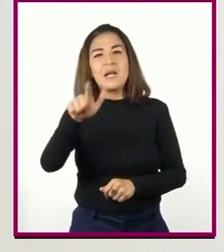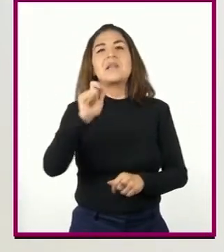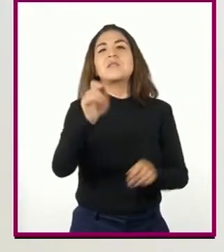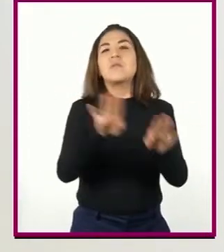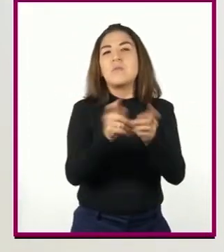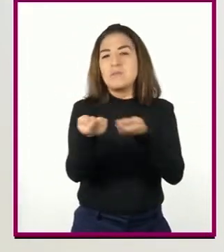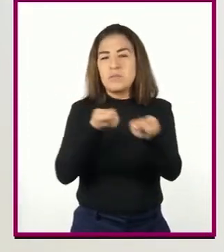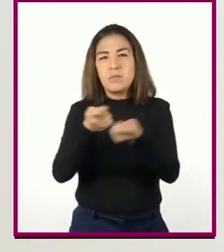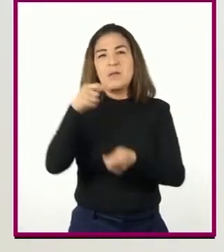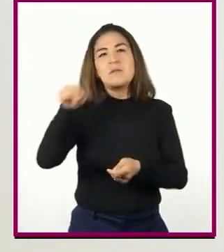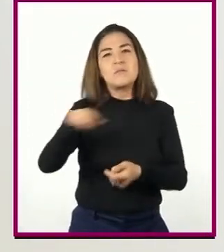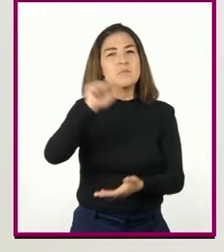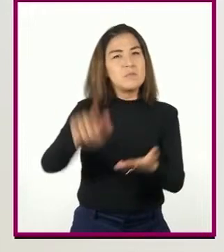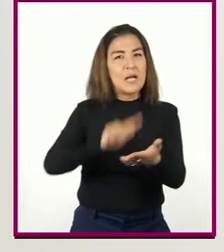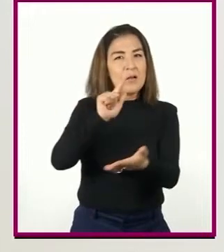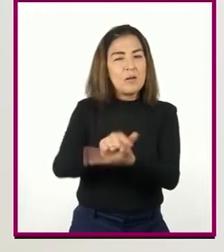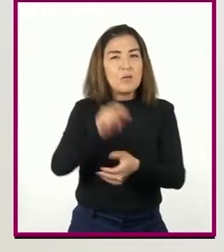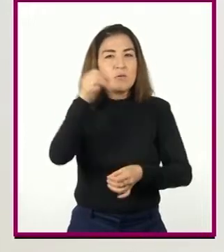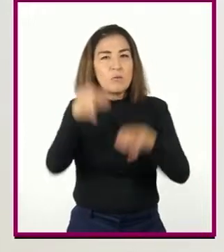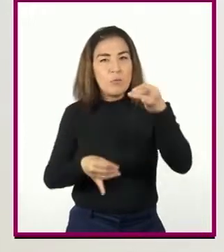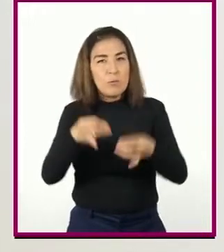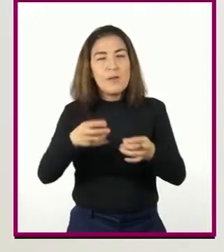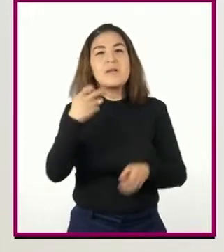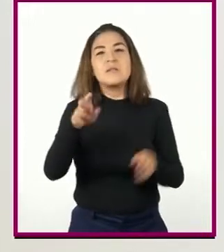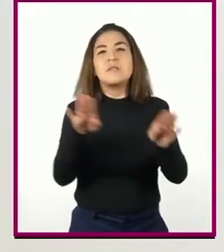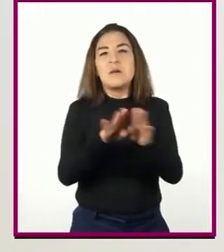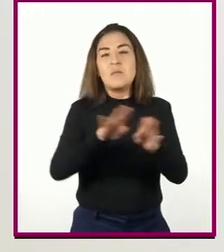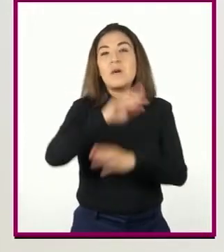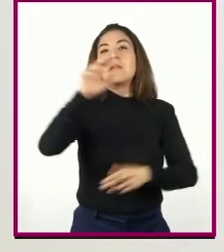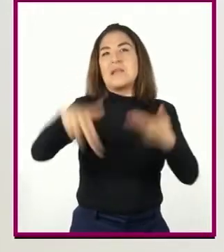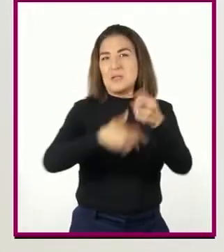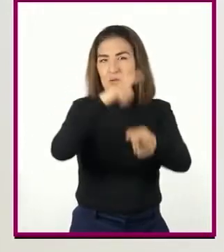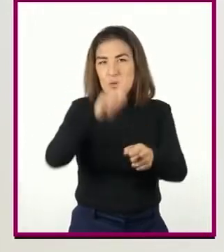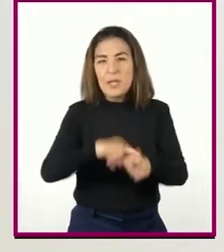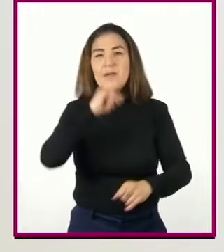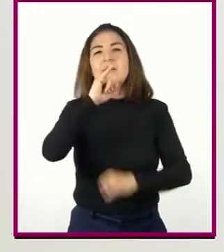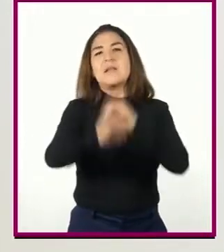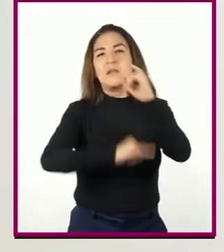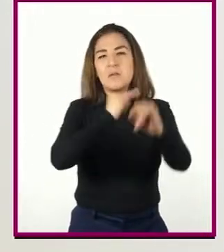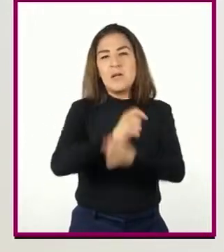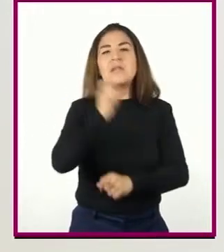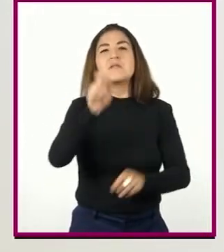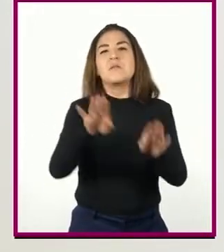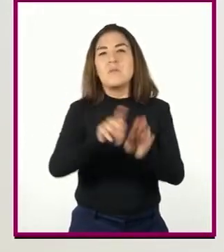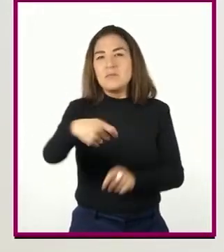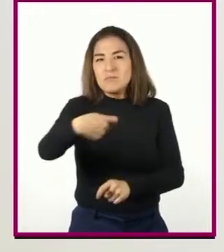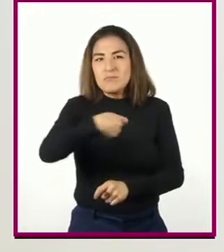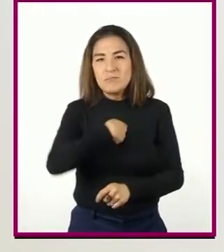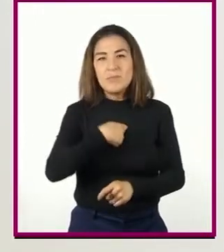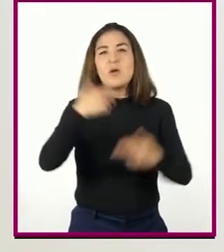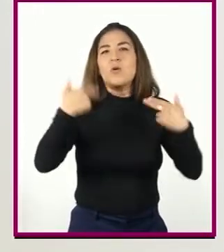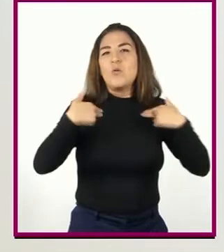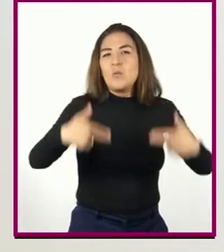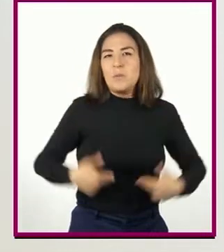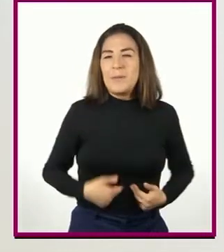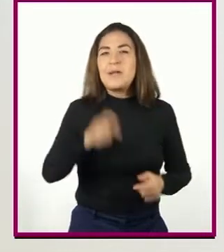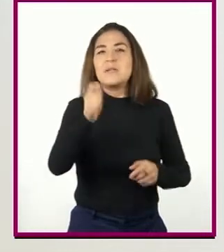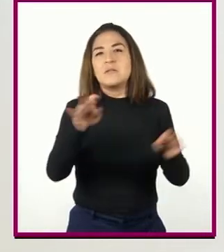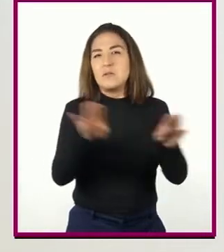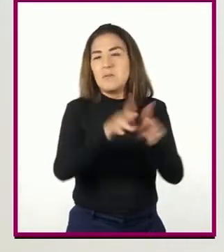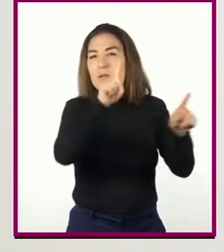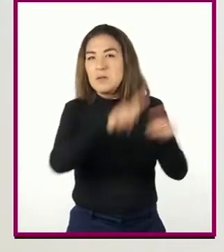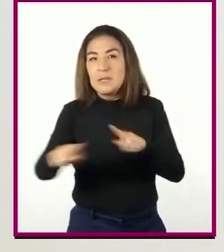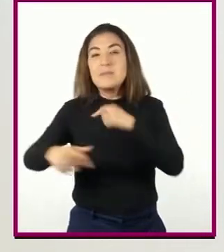un marco jurídico nacional e internacional. Se sustentan en la dignidad humana y todas las autoridades en el ámbito de